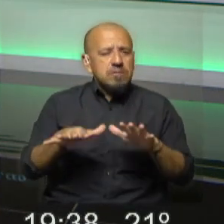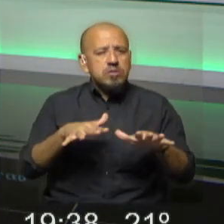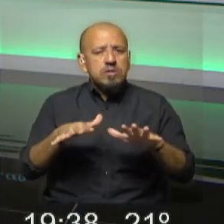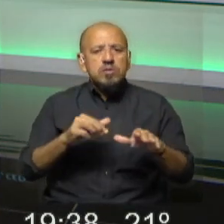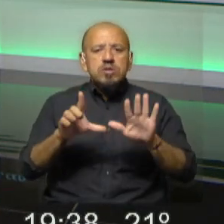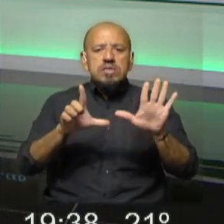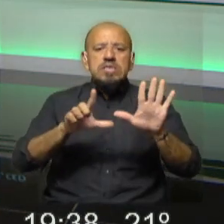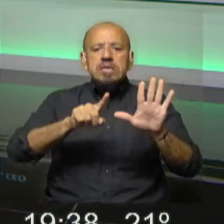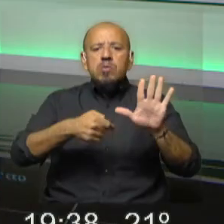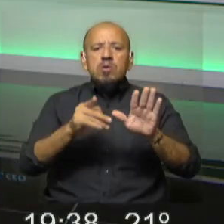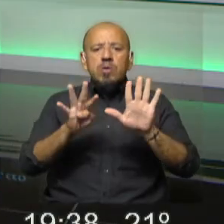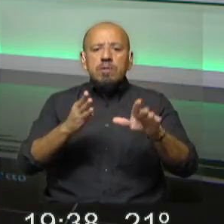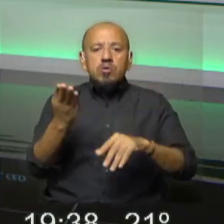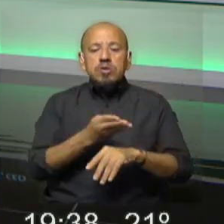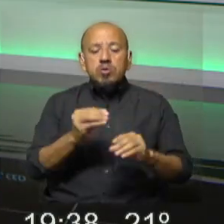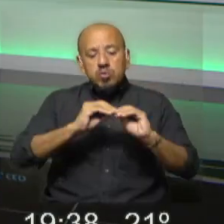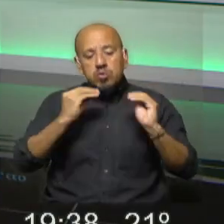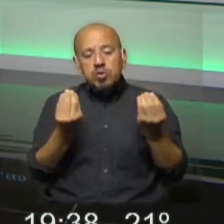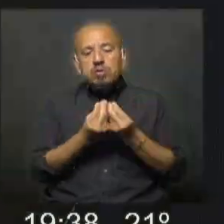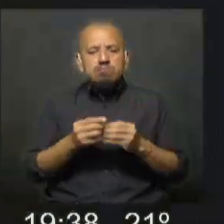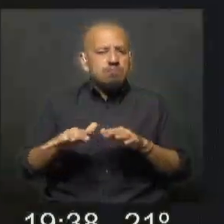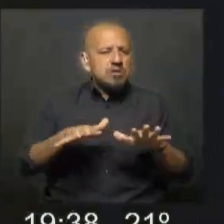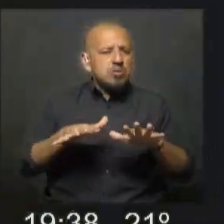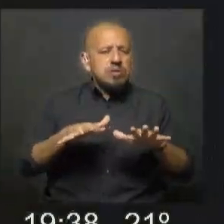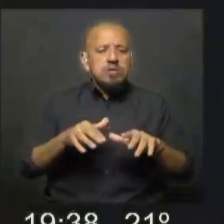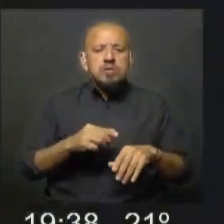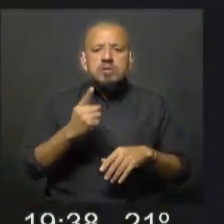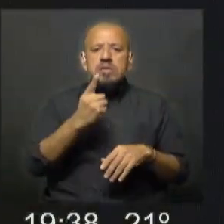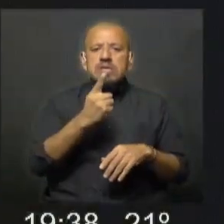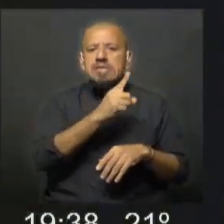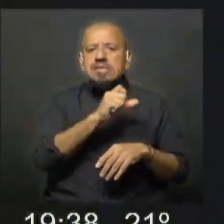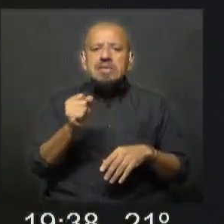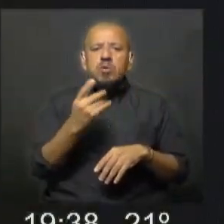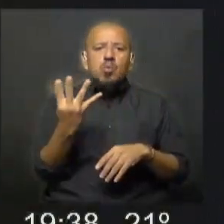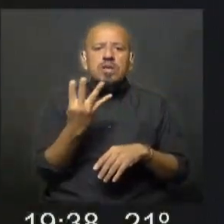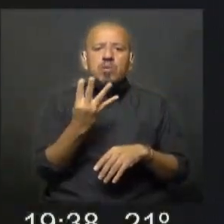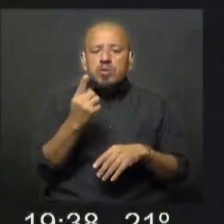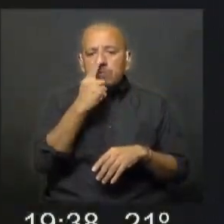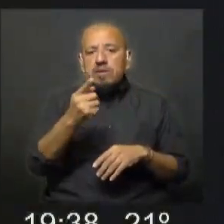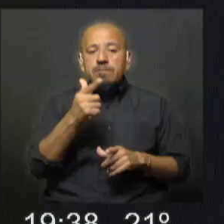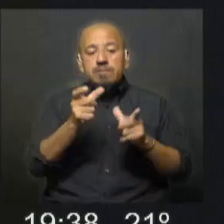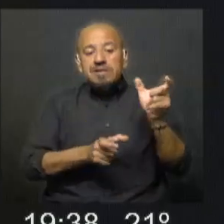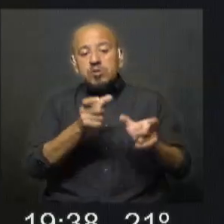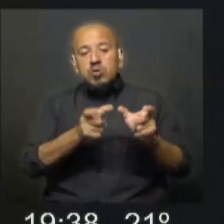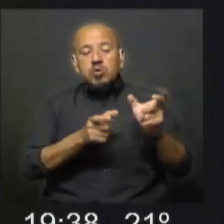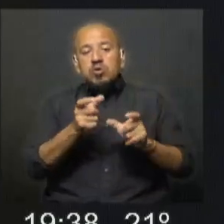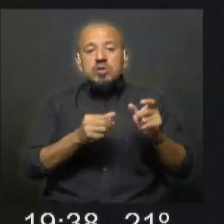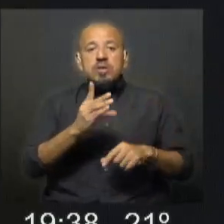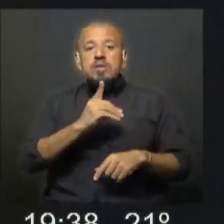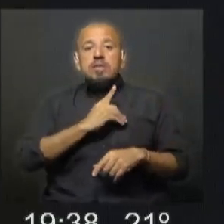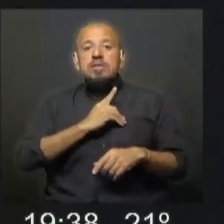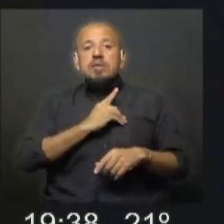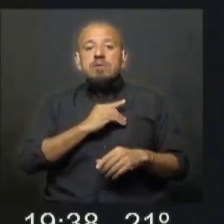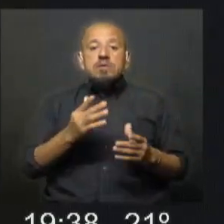de 7,9%. Eso supone que son cerca de 144.000 la cantidad de personas que al mes de diciembre